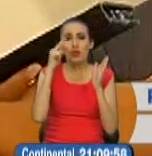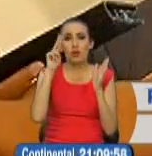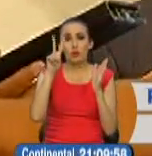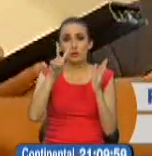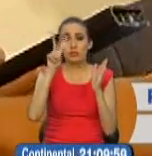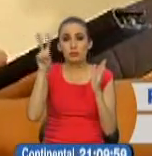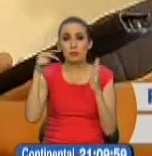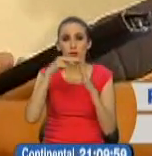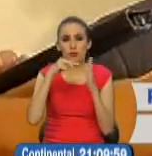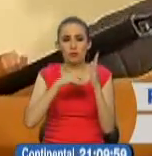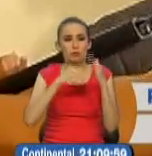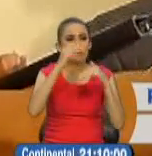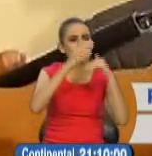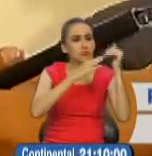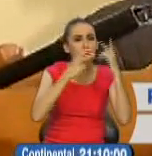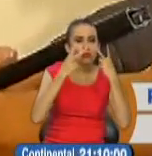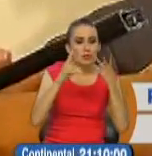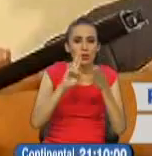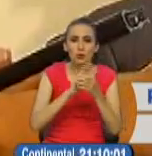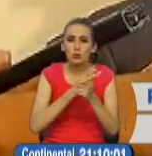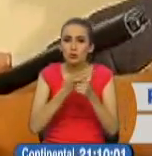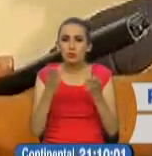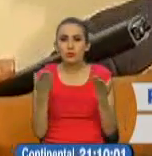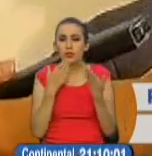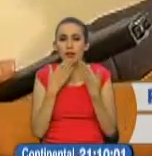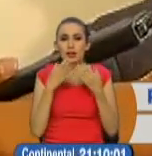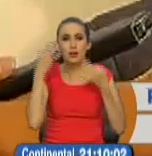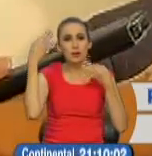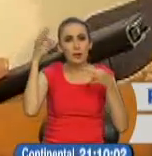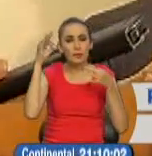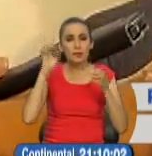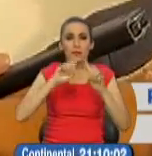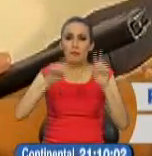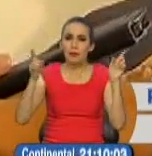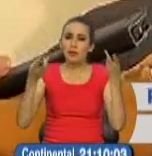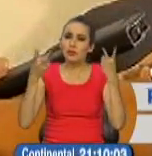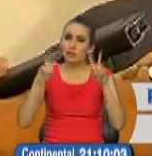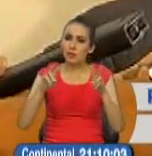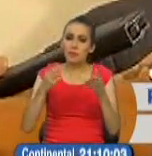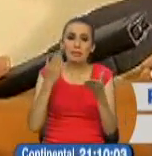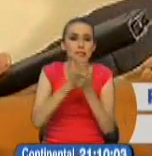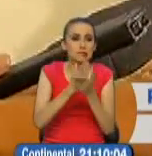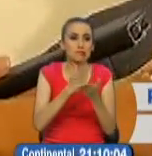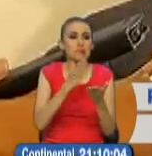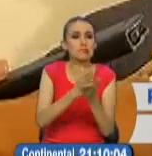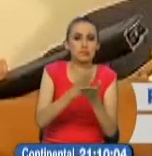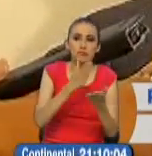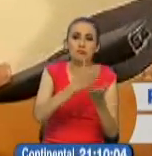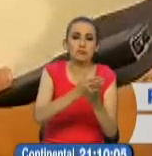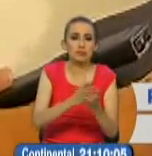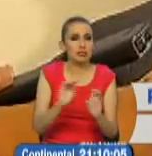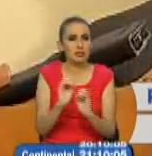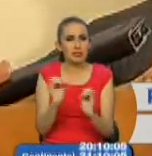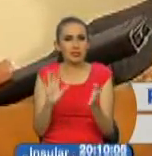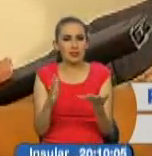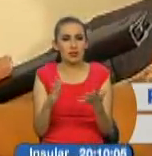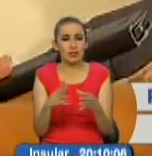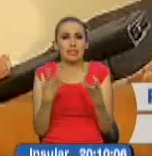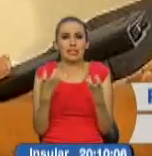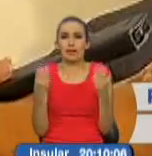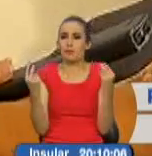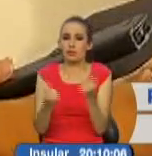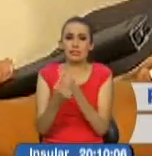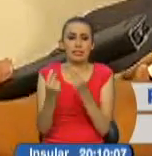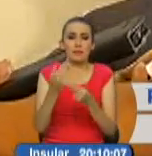los trámites que están en uso de su autonomía, evidentemente lo pueden hacer, pero también entorpece las actividades privadas. Muchas veces queremos fomentar